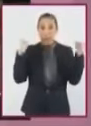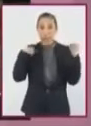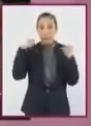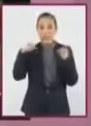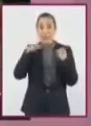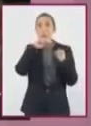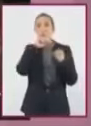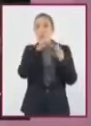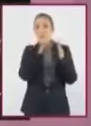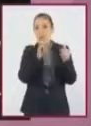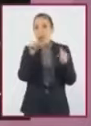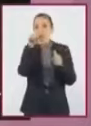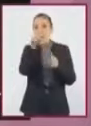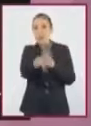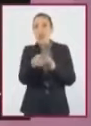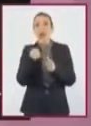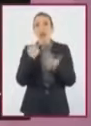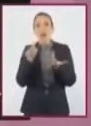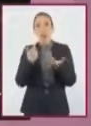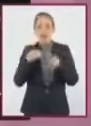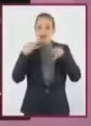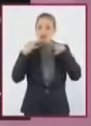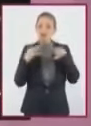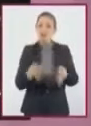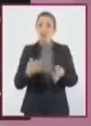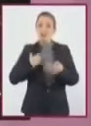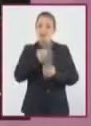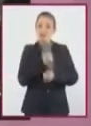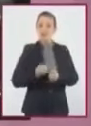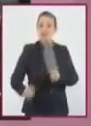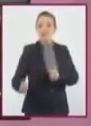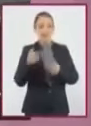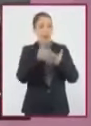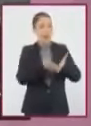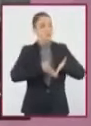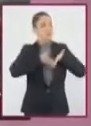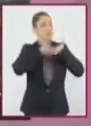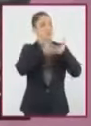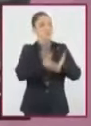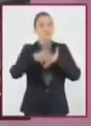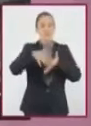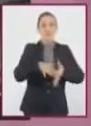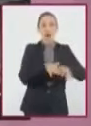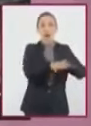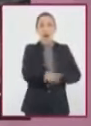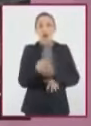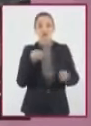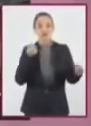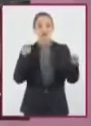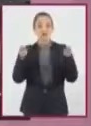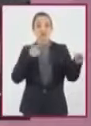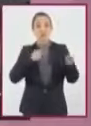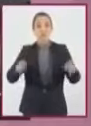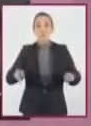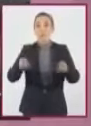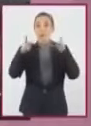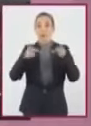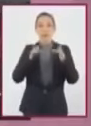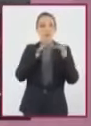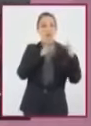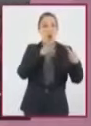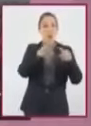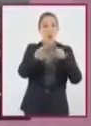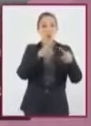menor medida los franceses quienes se consolidaron como potencias en este ámbito, a partir del dominio del comercio marítimo.